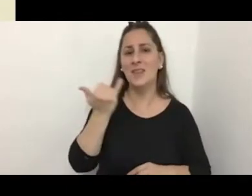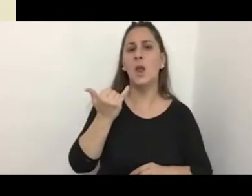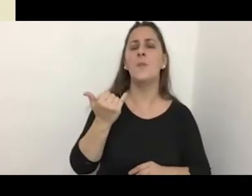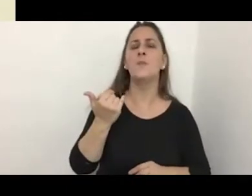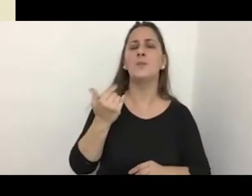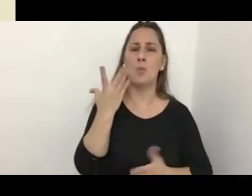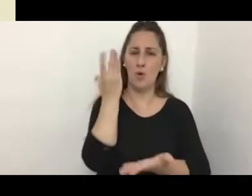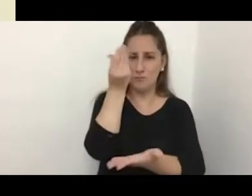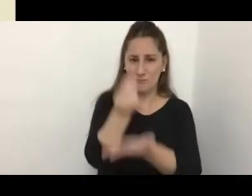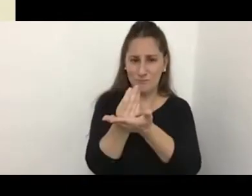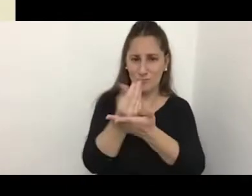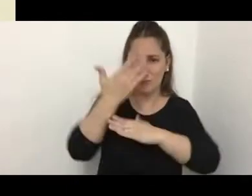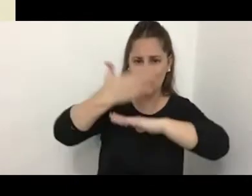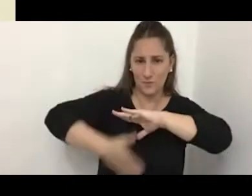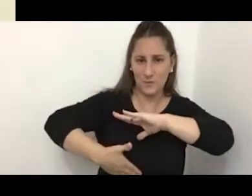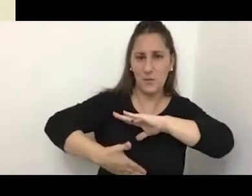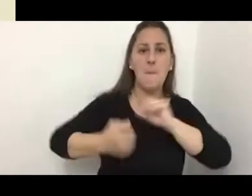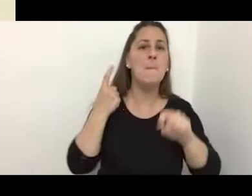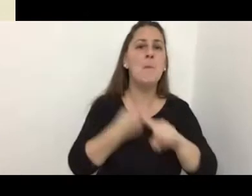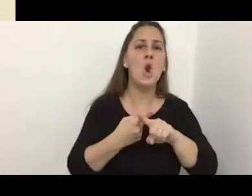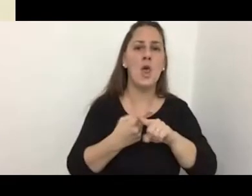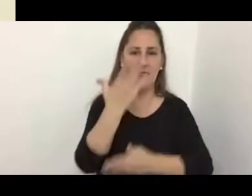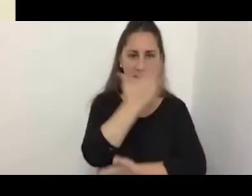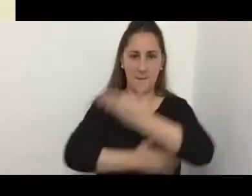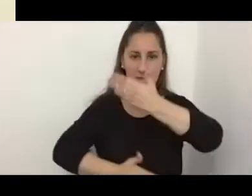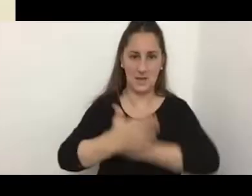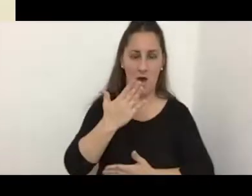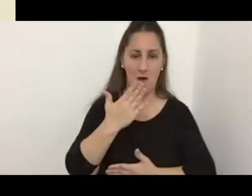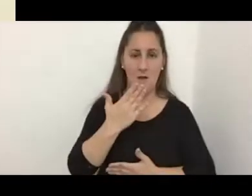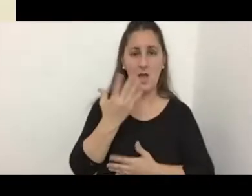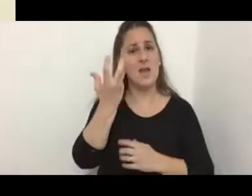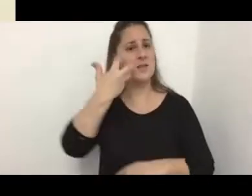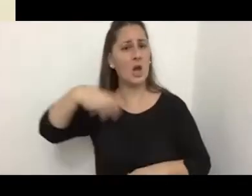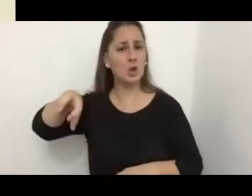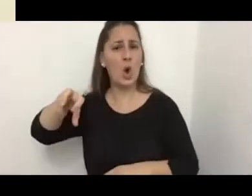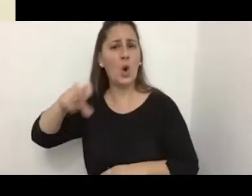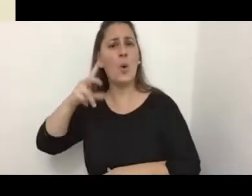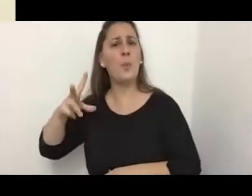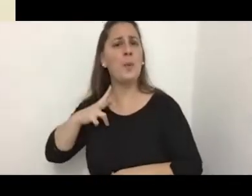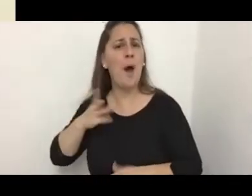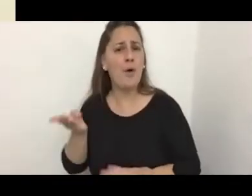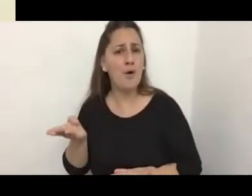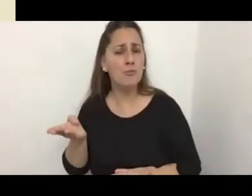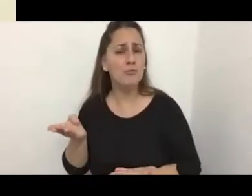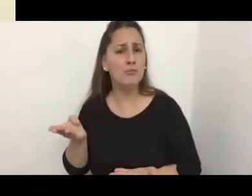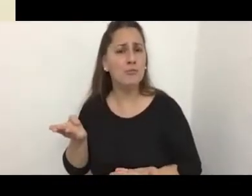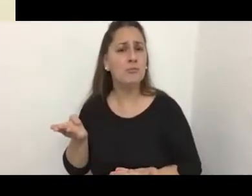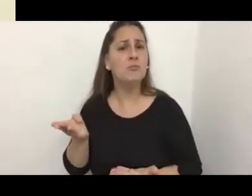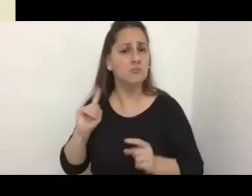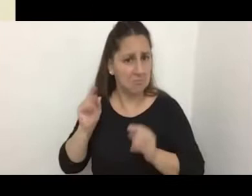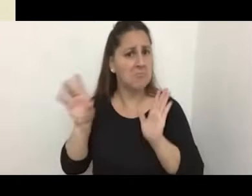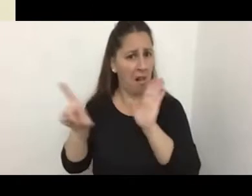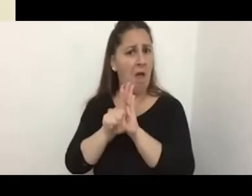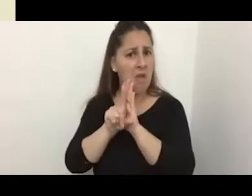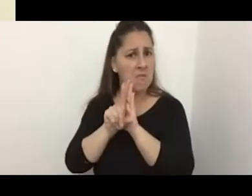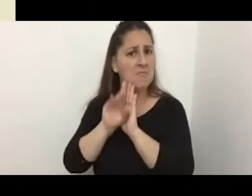por algún tipo de discapacidad. Y en el sector privado, está bien, se podría poner una ley o se